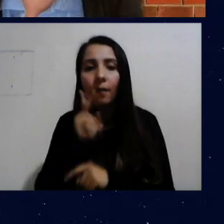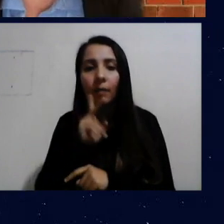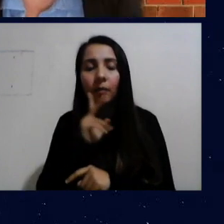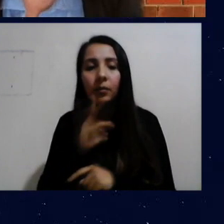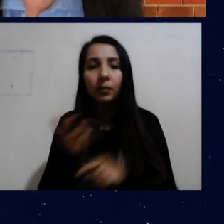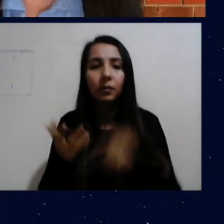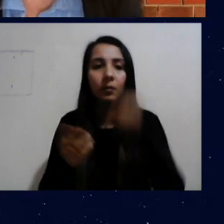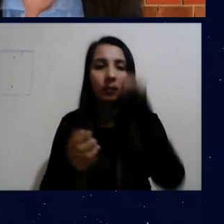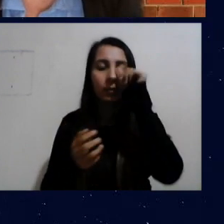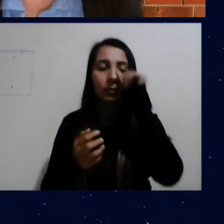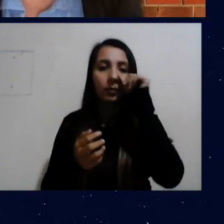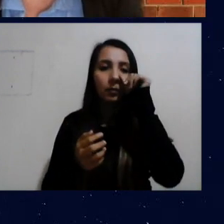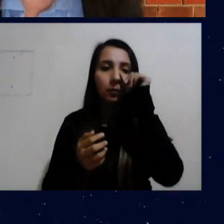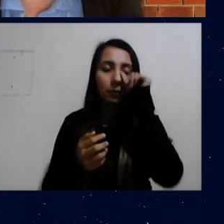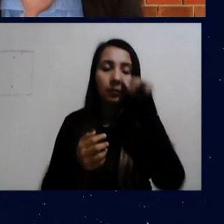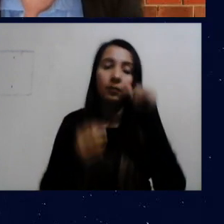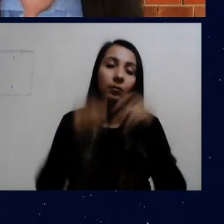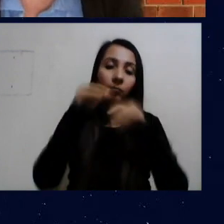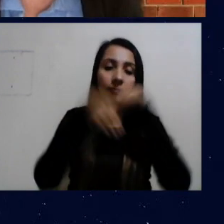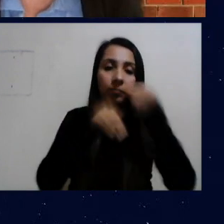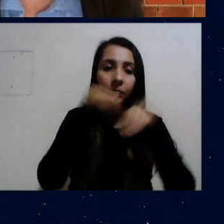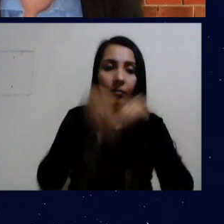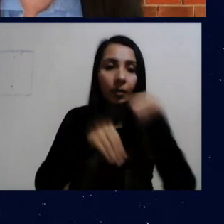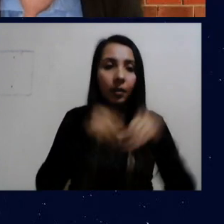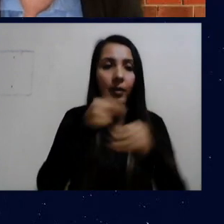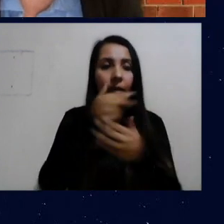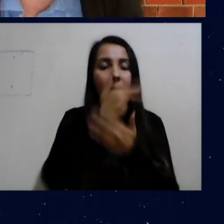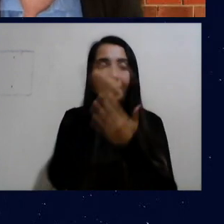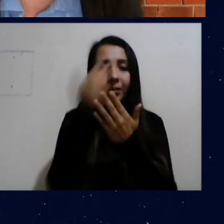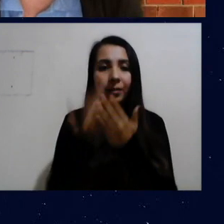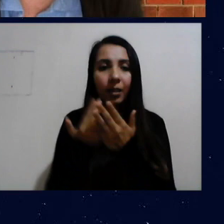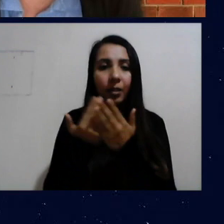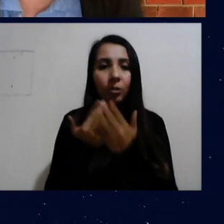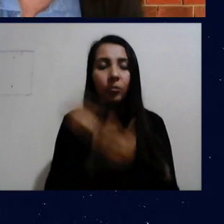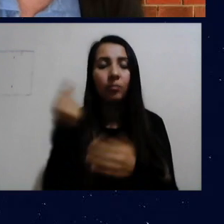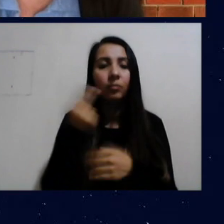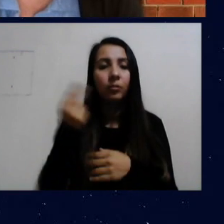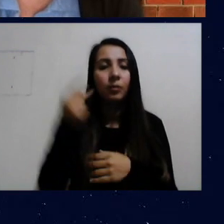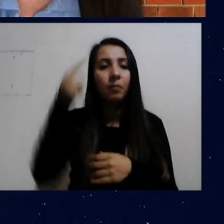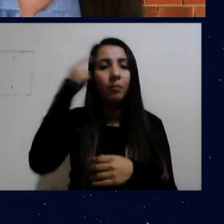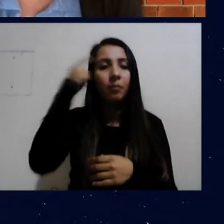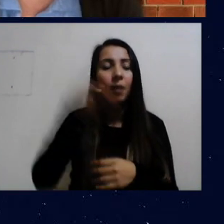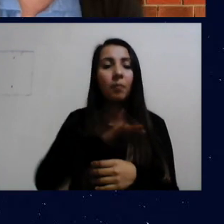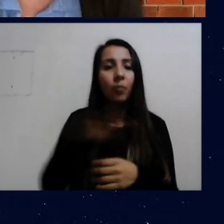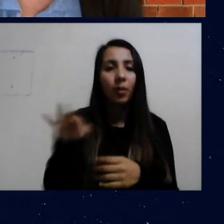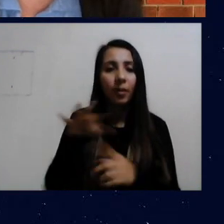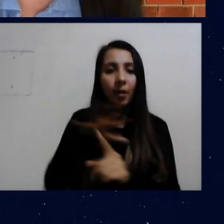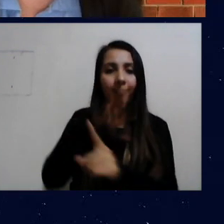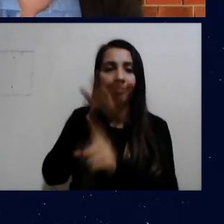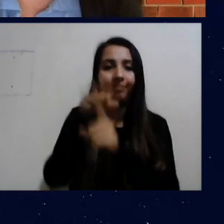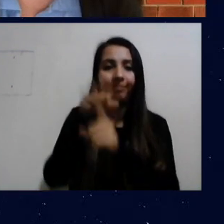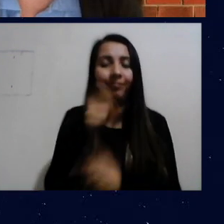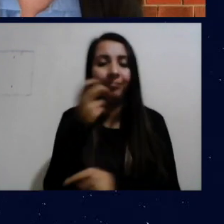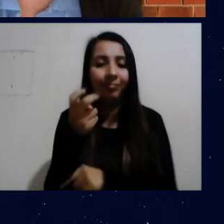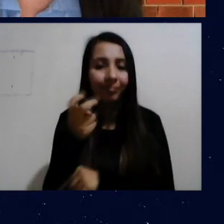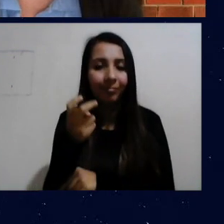de lo que necesitarías para llegar a esos objetivos, a esos requisitos, y luego a partir de ahí lo que haces es